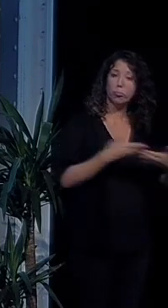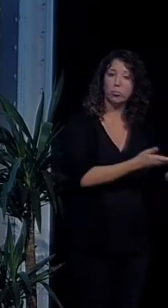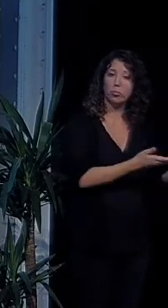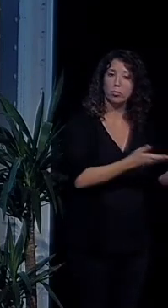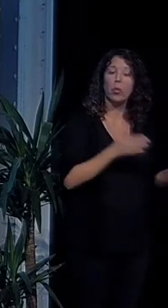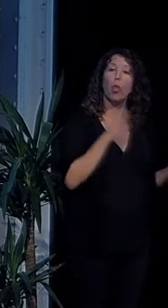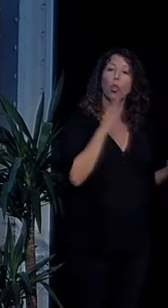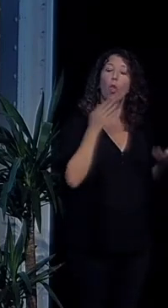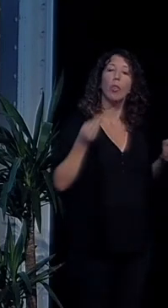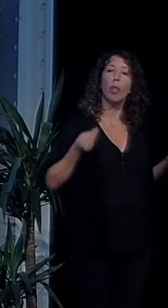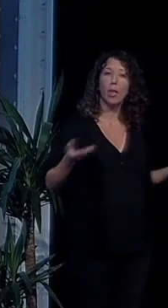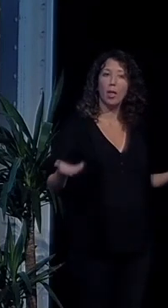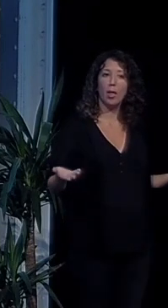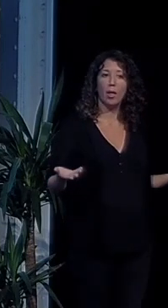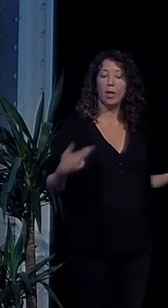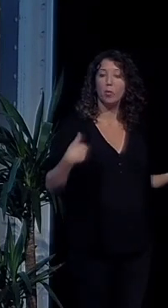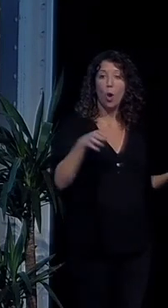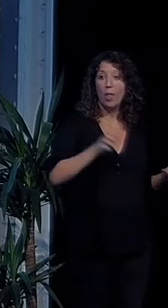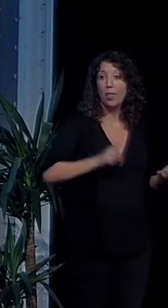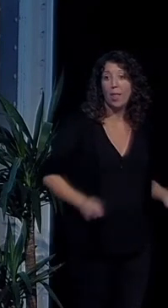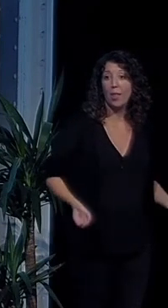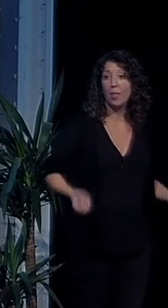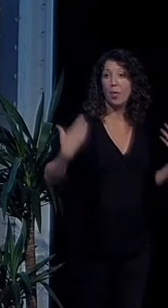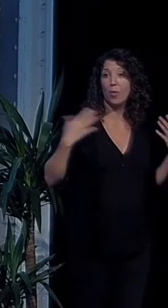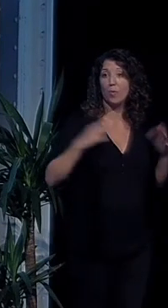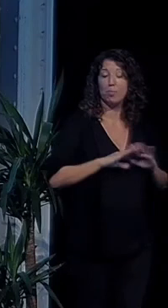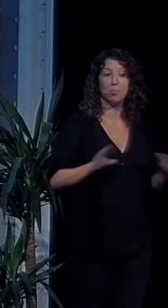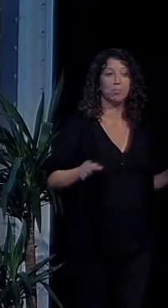feminismo, ¿dónde van a consentir? Es que no lo entiendo. O sea, yo...